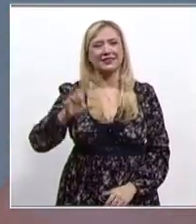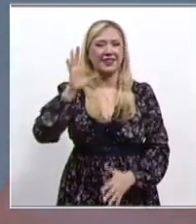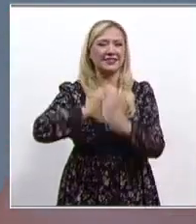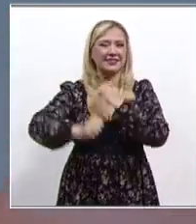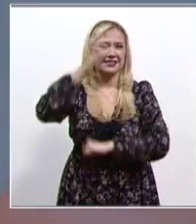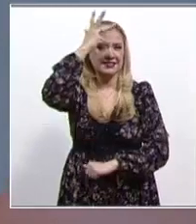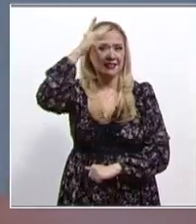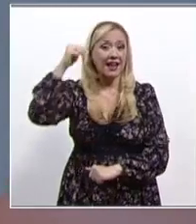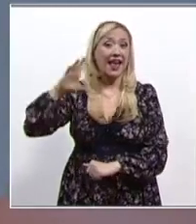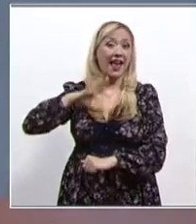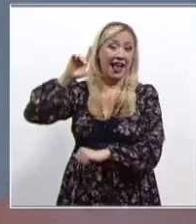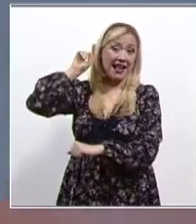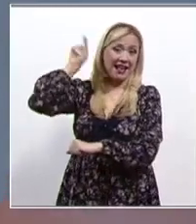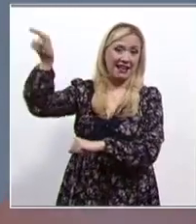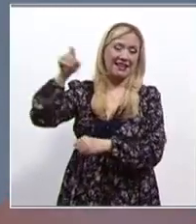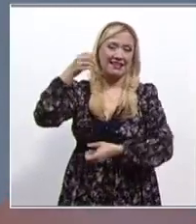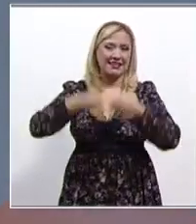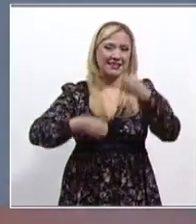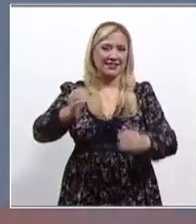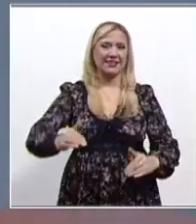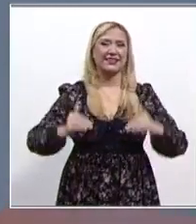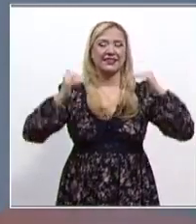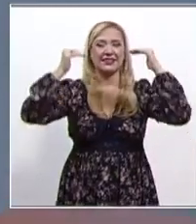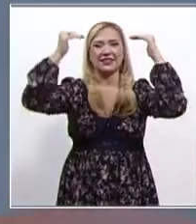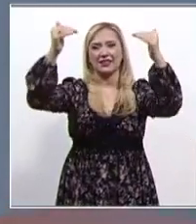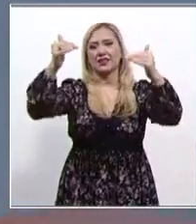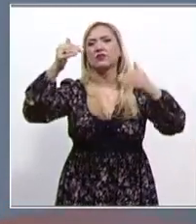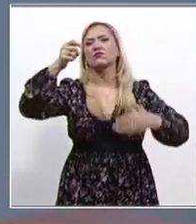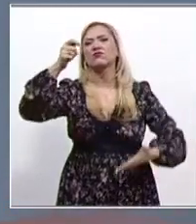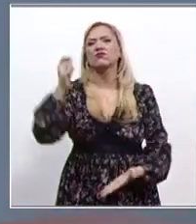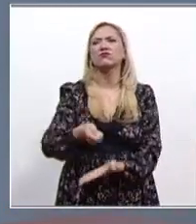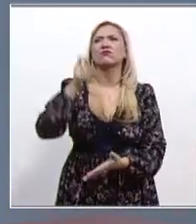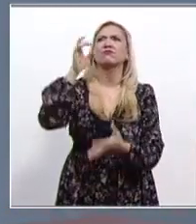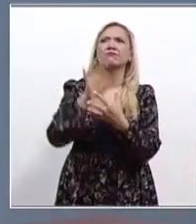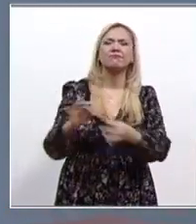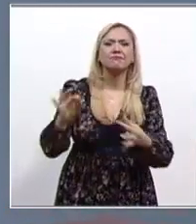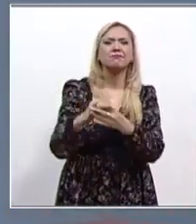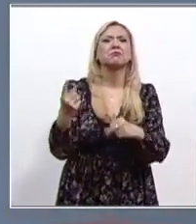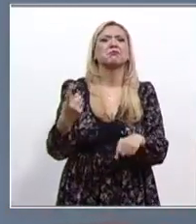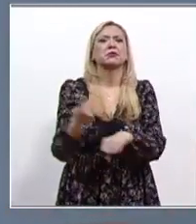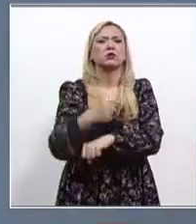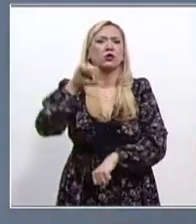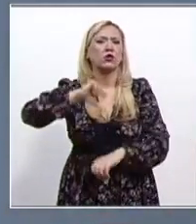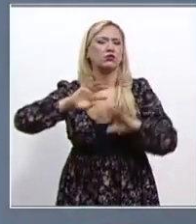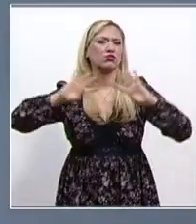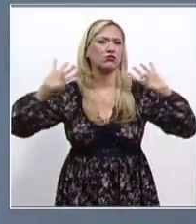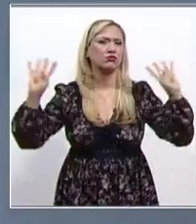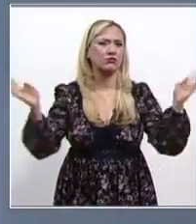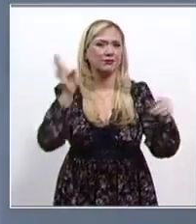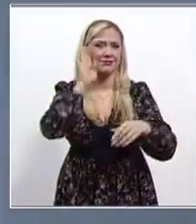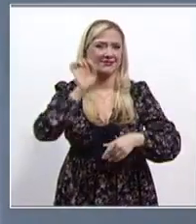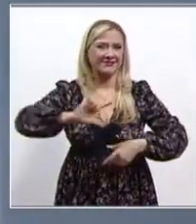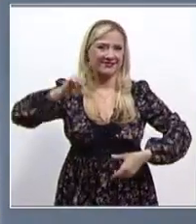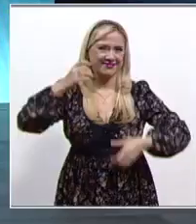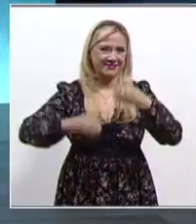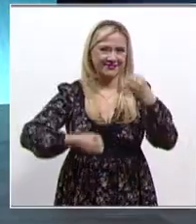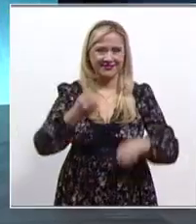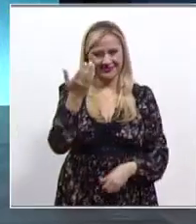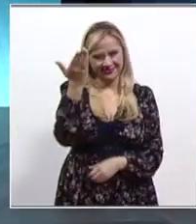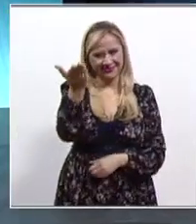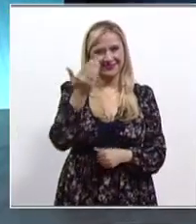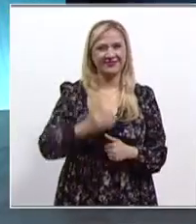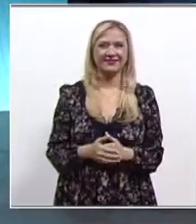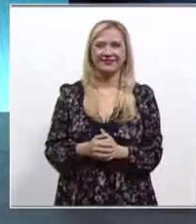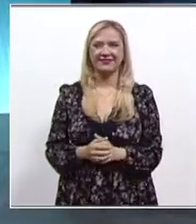tribunal del país, ubicado en Pino Suárez 2, quien tiene los detalles de lo que resolvieron las y los ministros. Adelante, Mario, con tu reporte, por